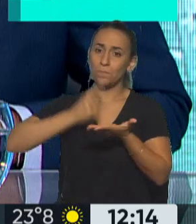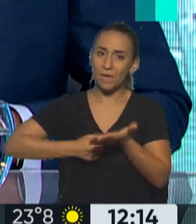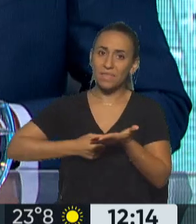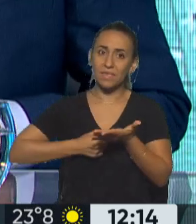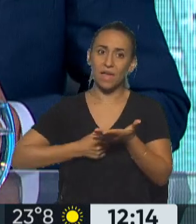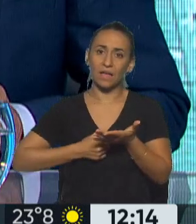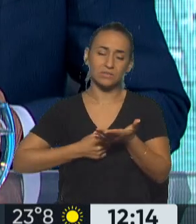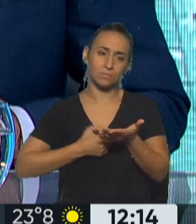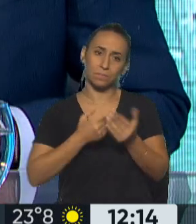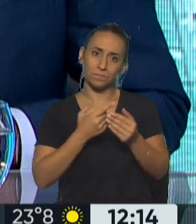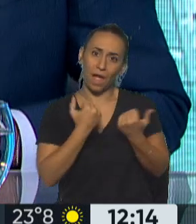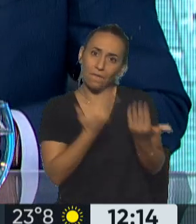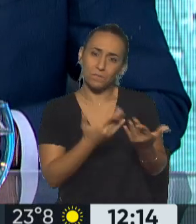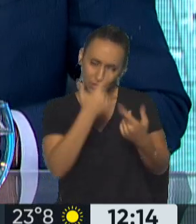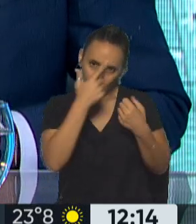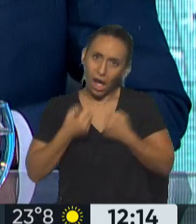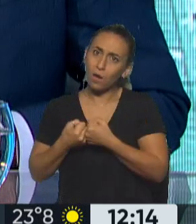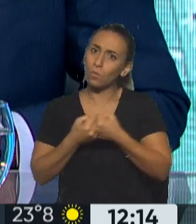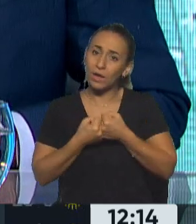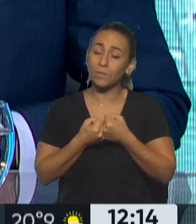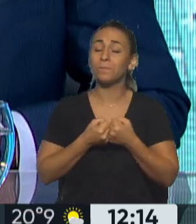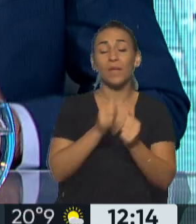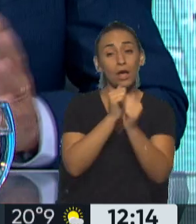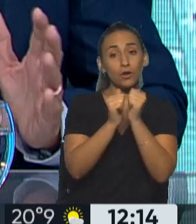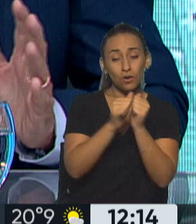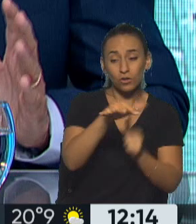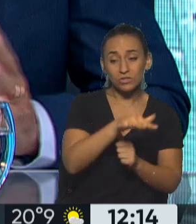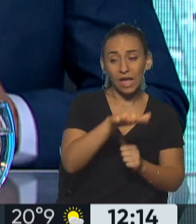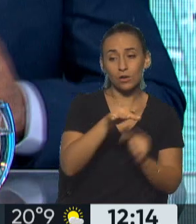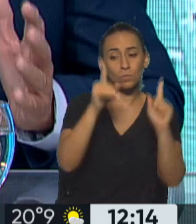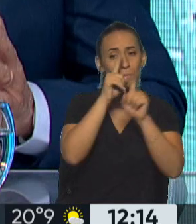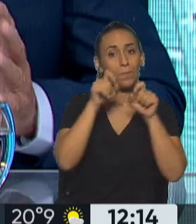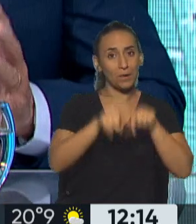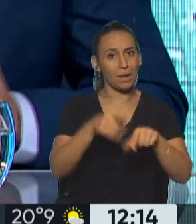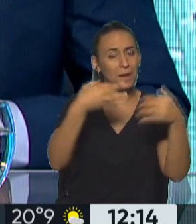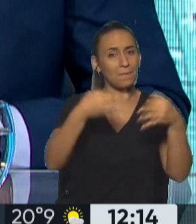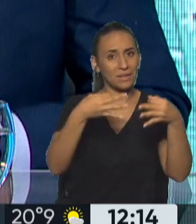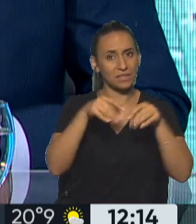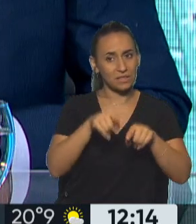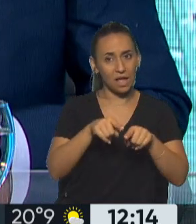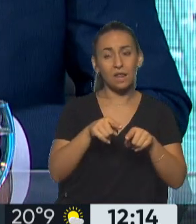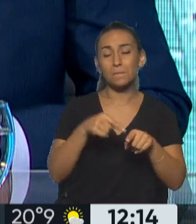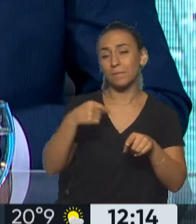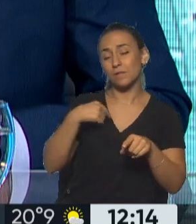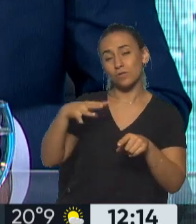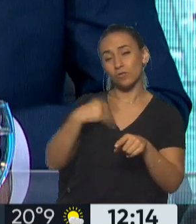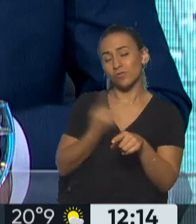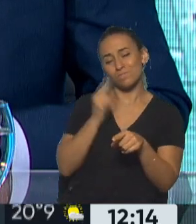El problema de Rosario es un problema muy puntual que hay que aclararlo porque tal vez desde aquí no se lo visualiza con mucha